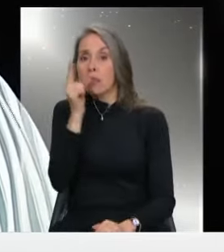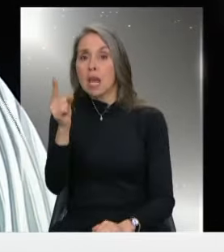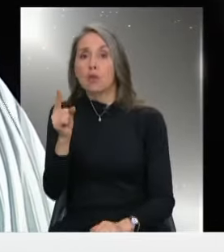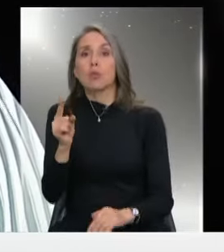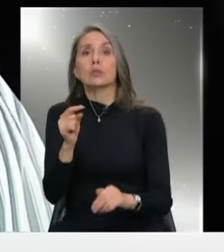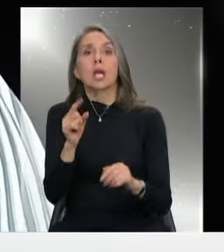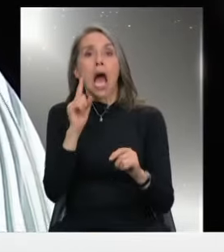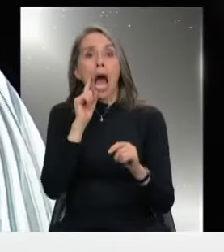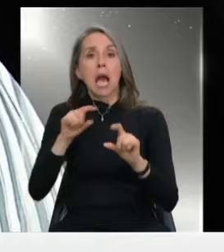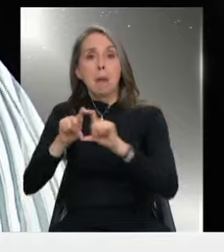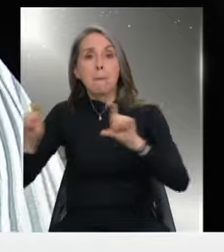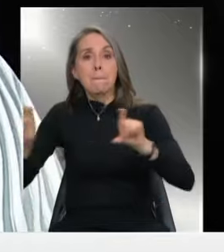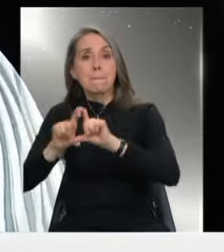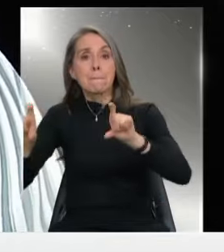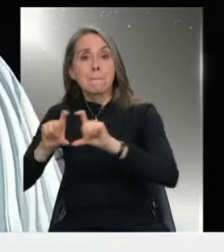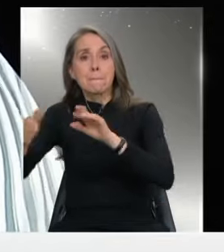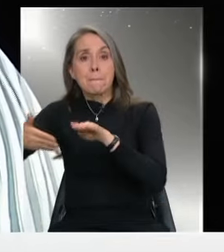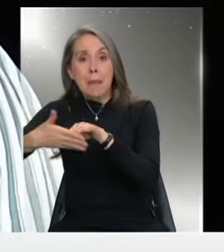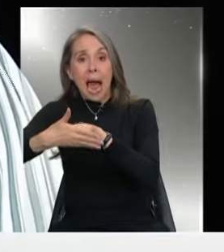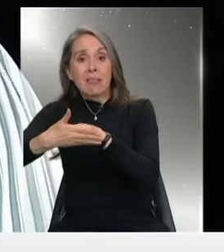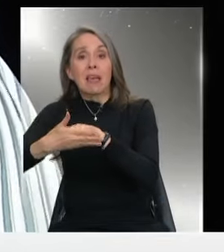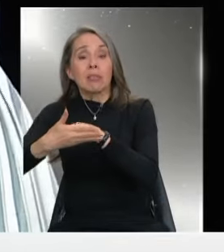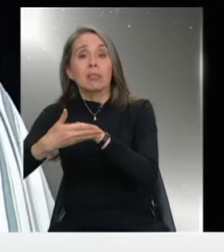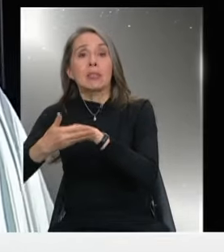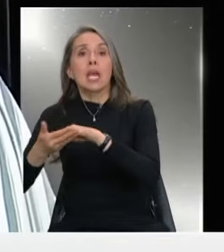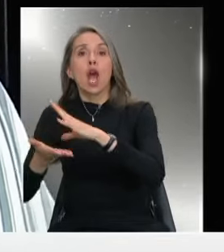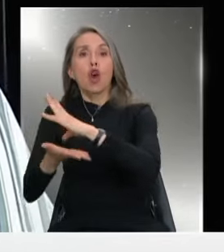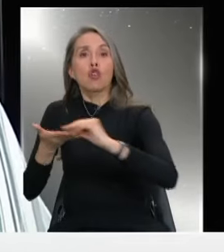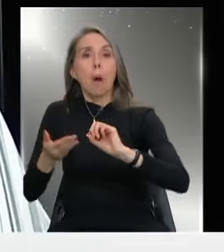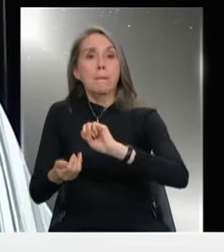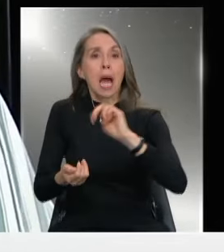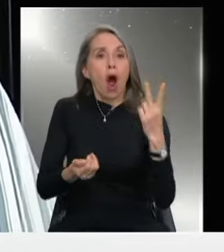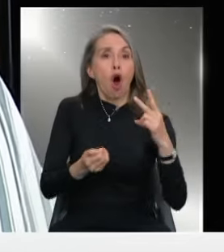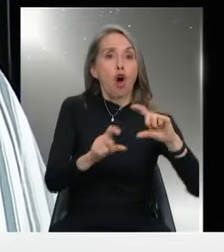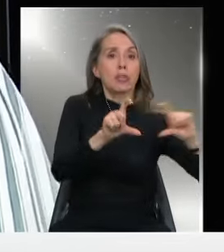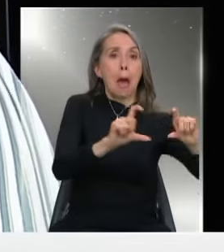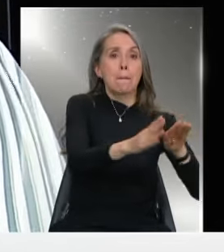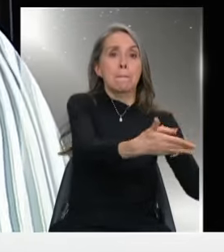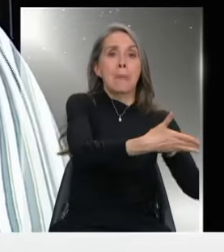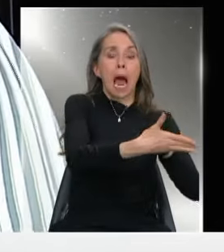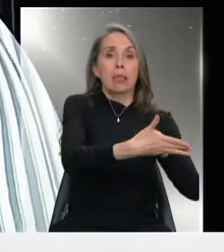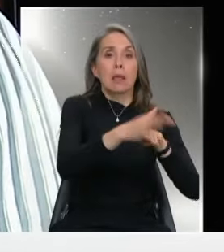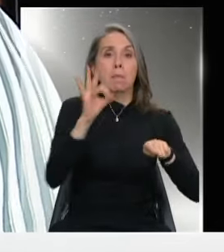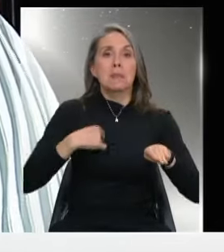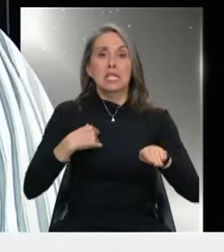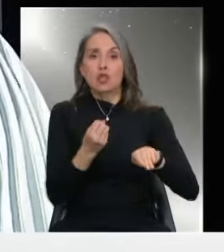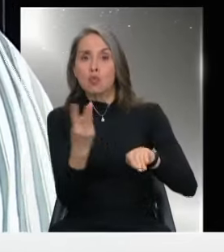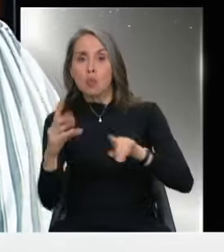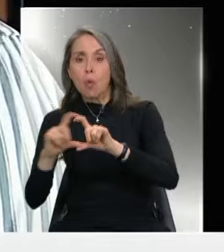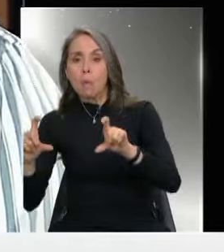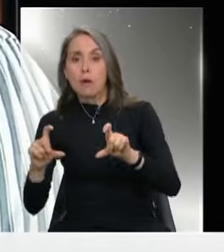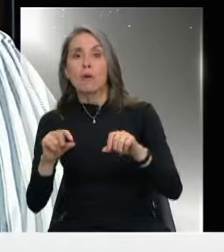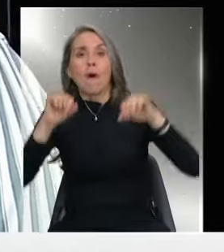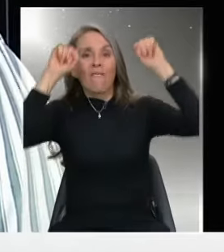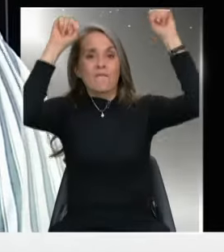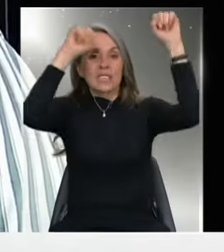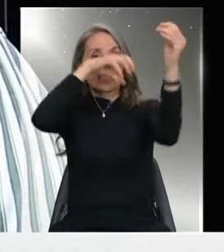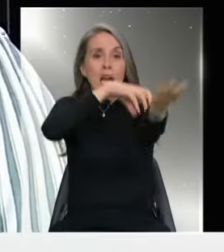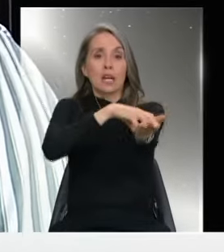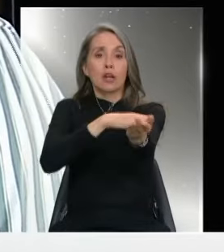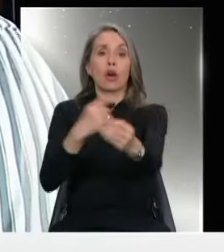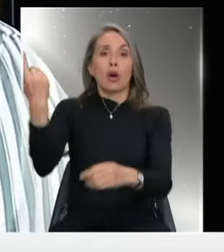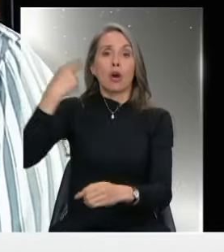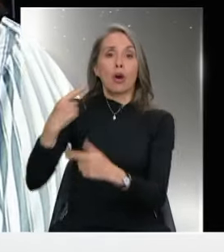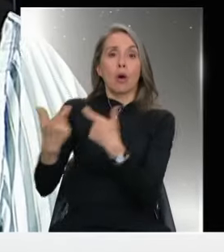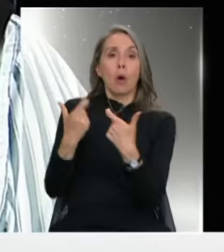o clonación de patentes. Y inmediatamente la Fiscalía Regional instruyó medidas de protección